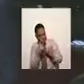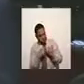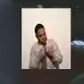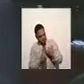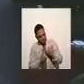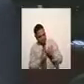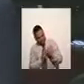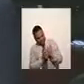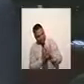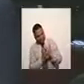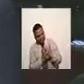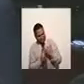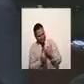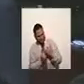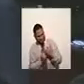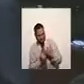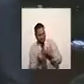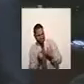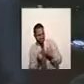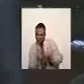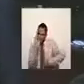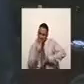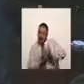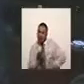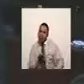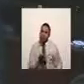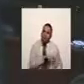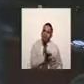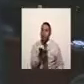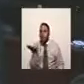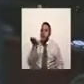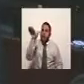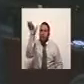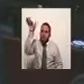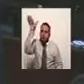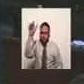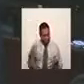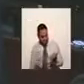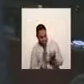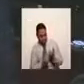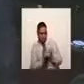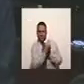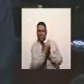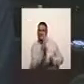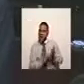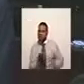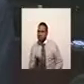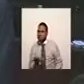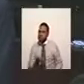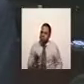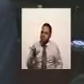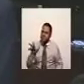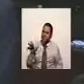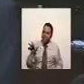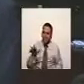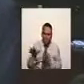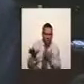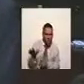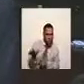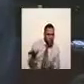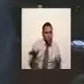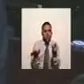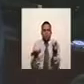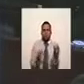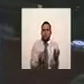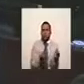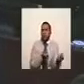las cordilleras, sin subir al Alto Evina, sin bajar a Medellín, etcétera, que es la carretera de